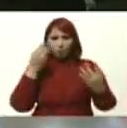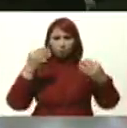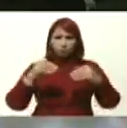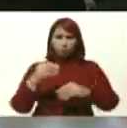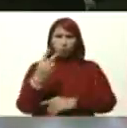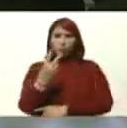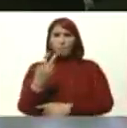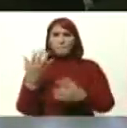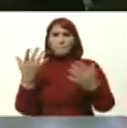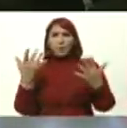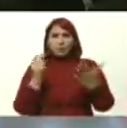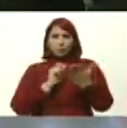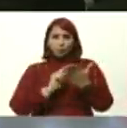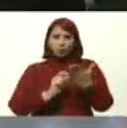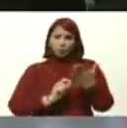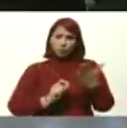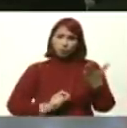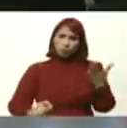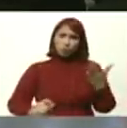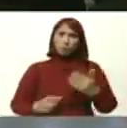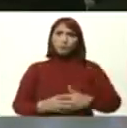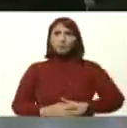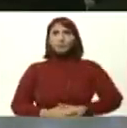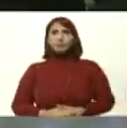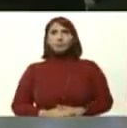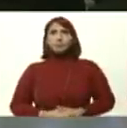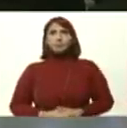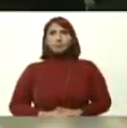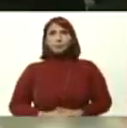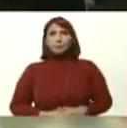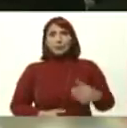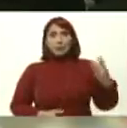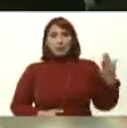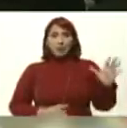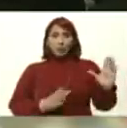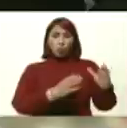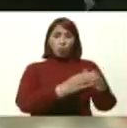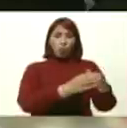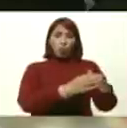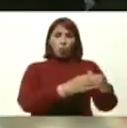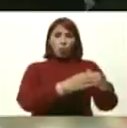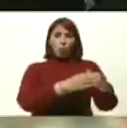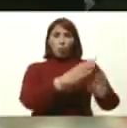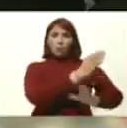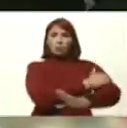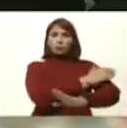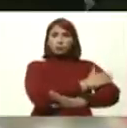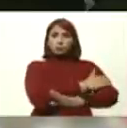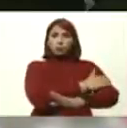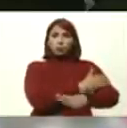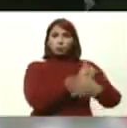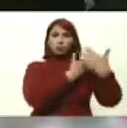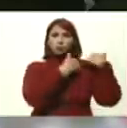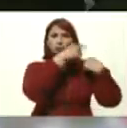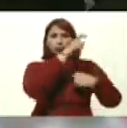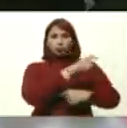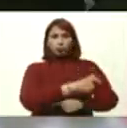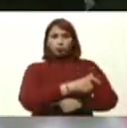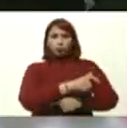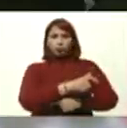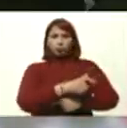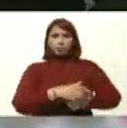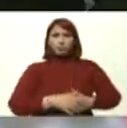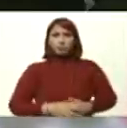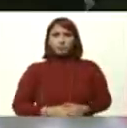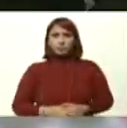manos. La mano de la oposición, de su representante.